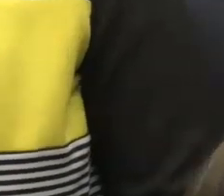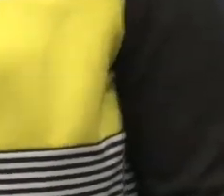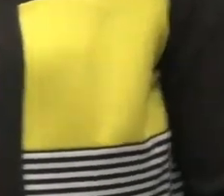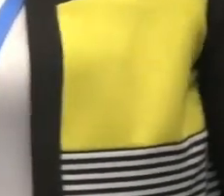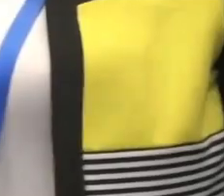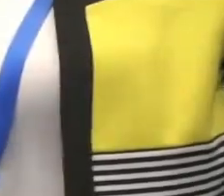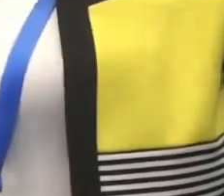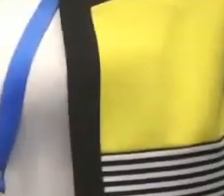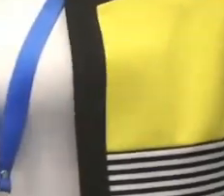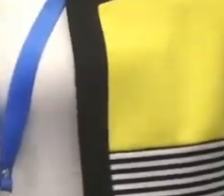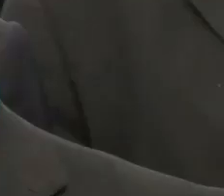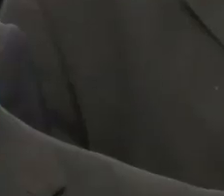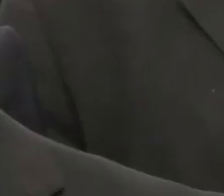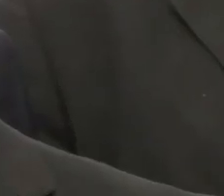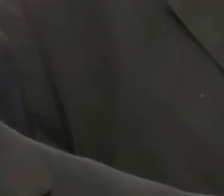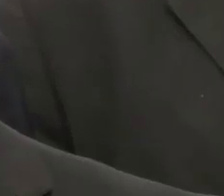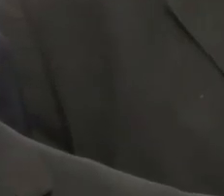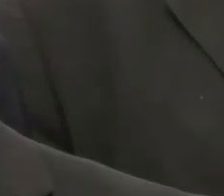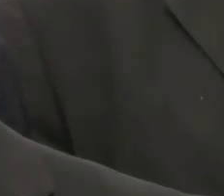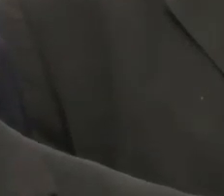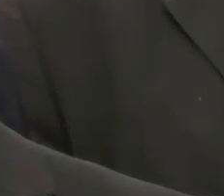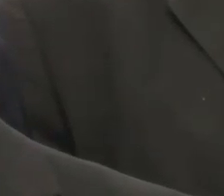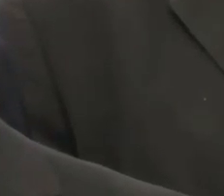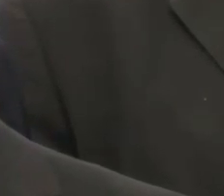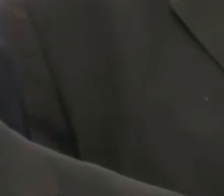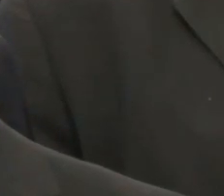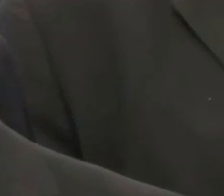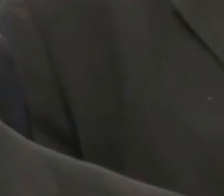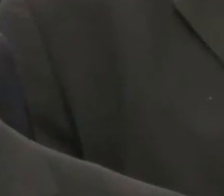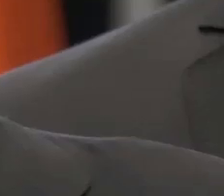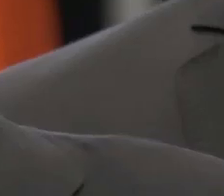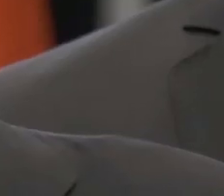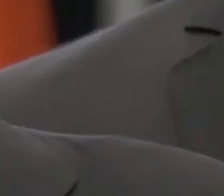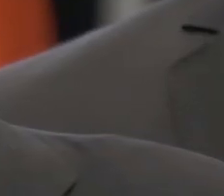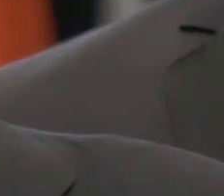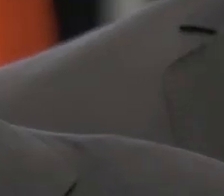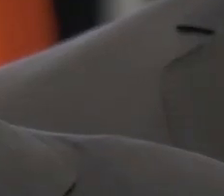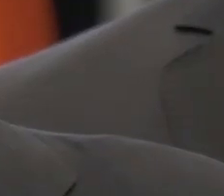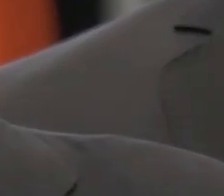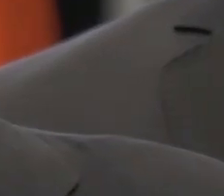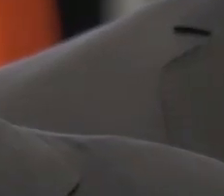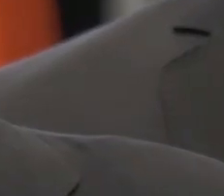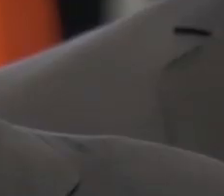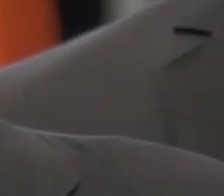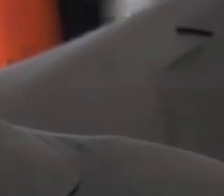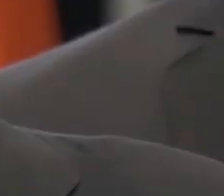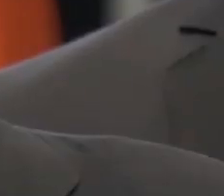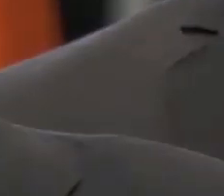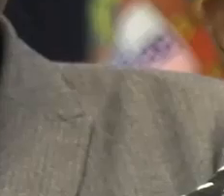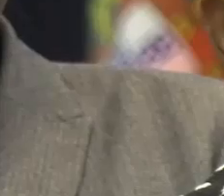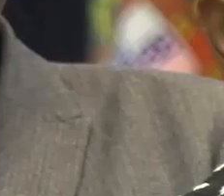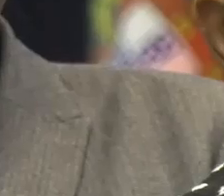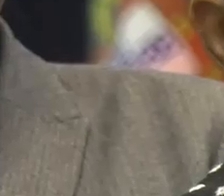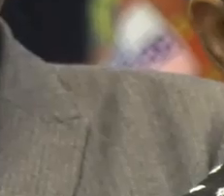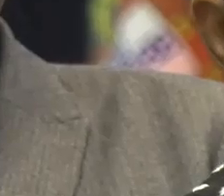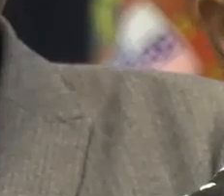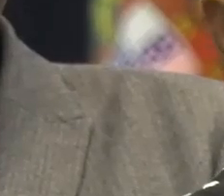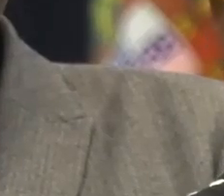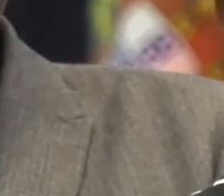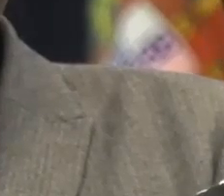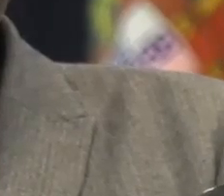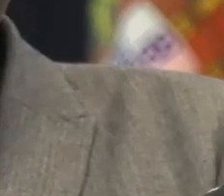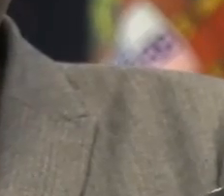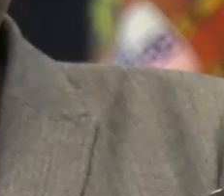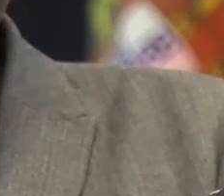diferentes países, quienes se dieron cita para ser parte de la segunda reunión regional de ministros de educación y expertos de América Latina y el